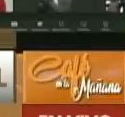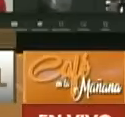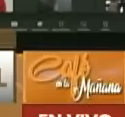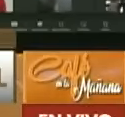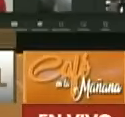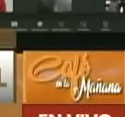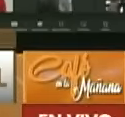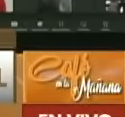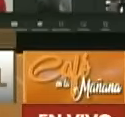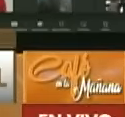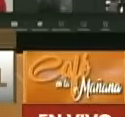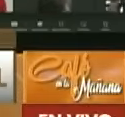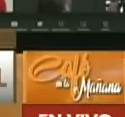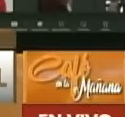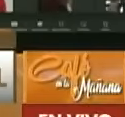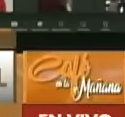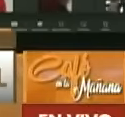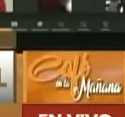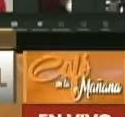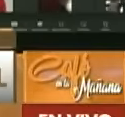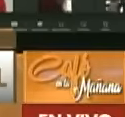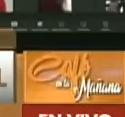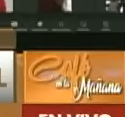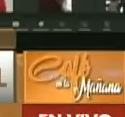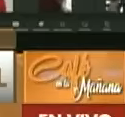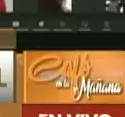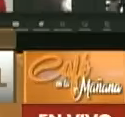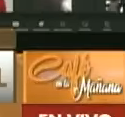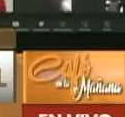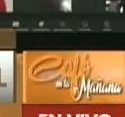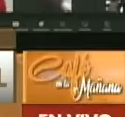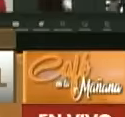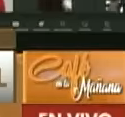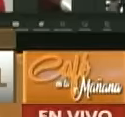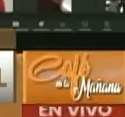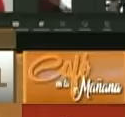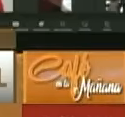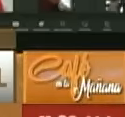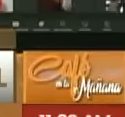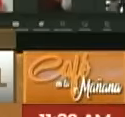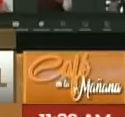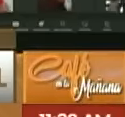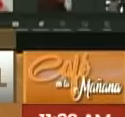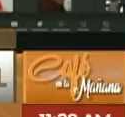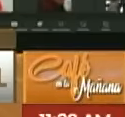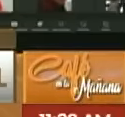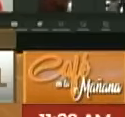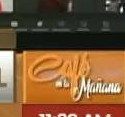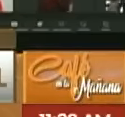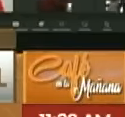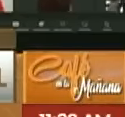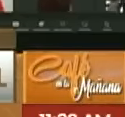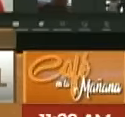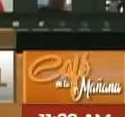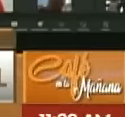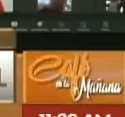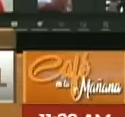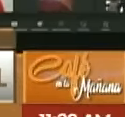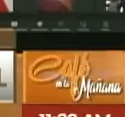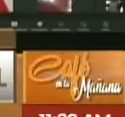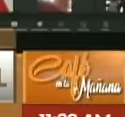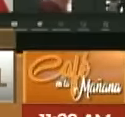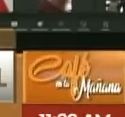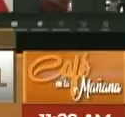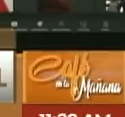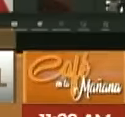enaltecida y llevada al nivel más alto por un pueblo, sobre todo por el pueblo más humilde, el nivel de conciencia. Entonces, motivar